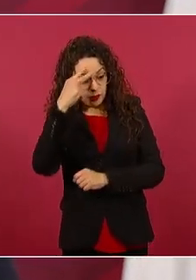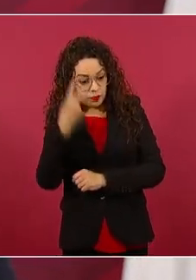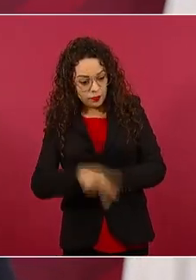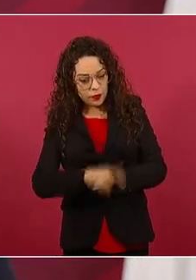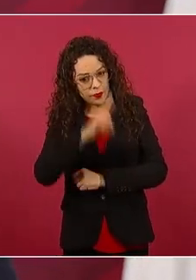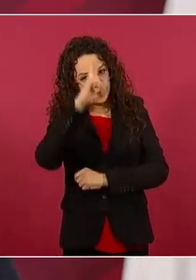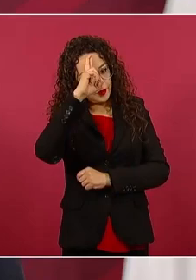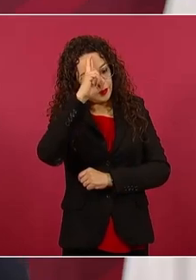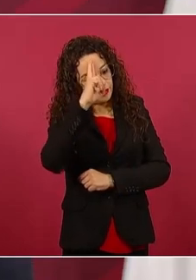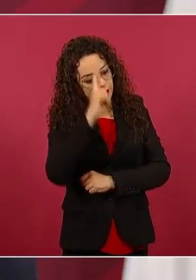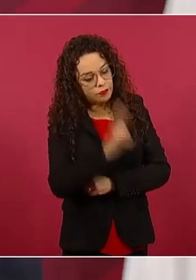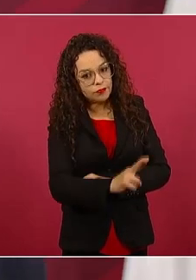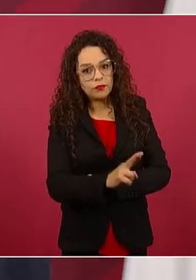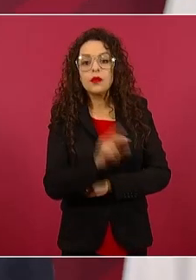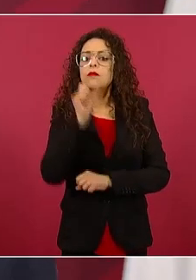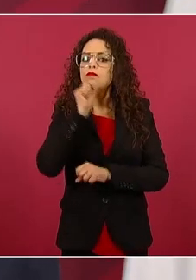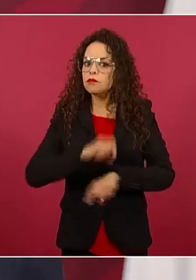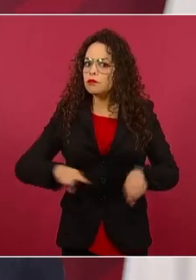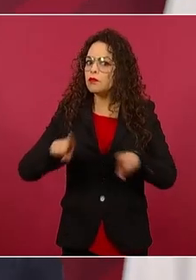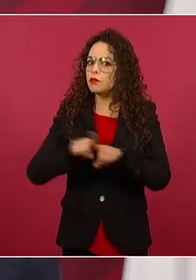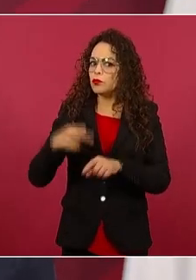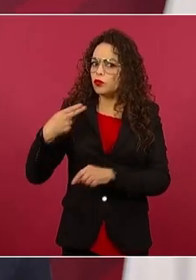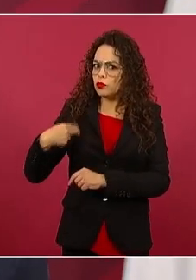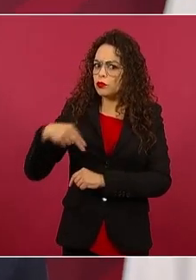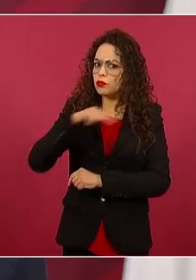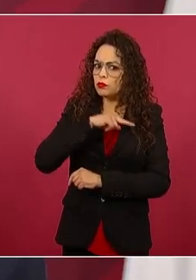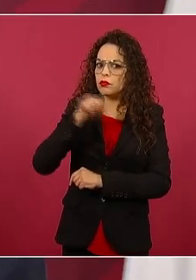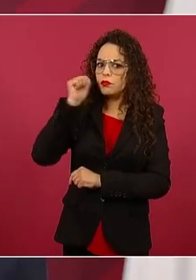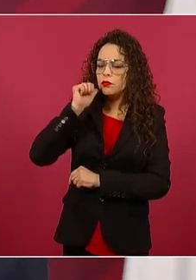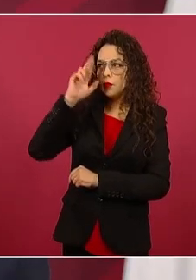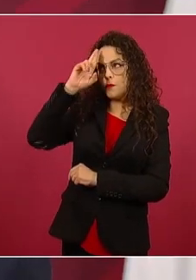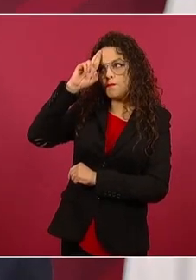hacemos nosotros, que somos respetuosos